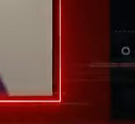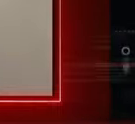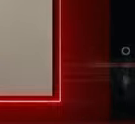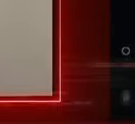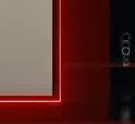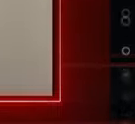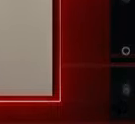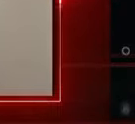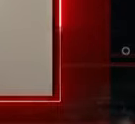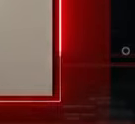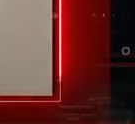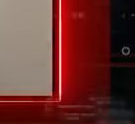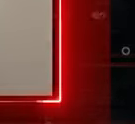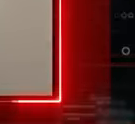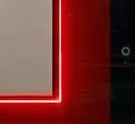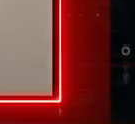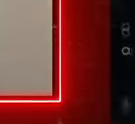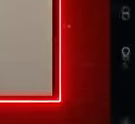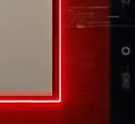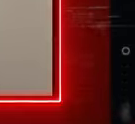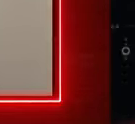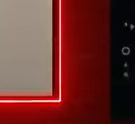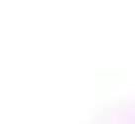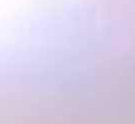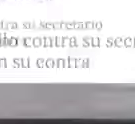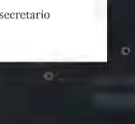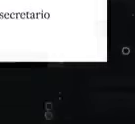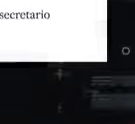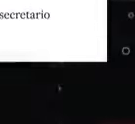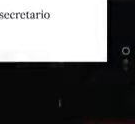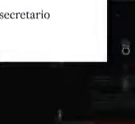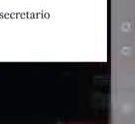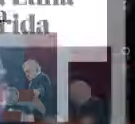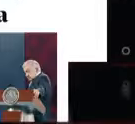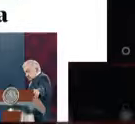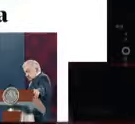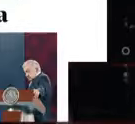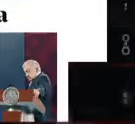Poder Judicial, particularmente a la Suprema Corte de Justicia de la Nación.